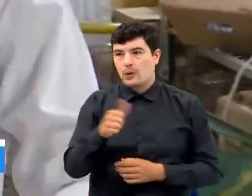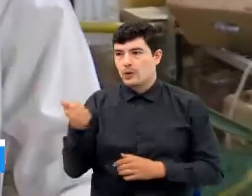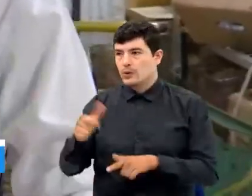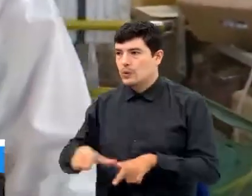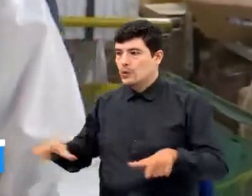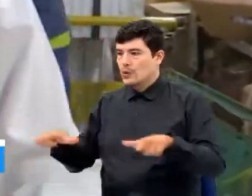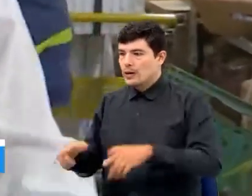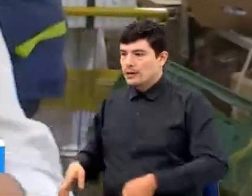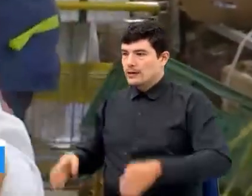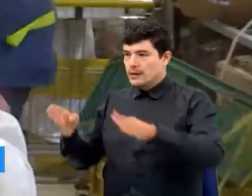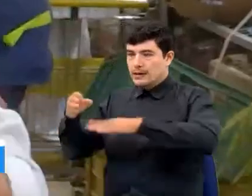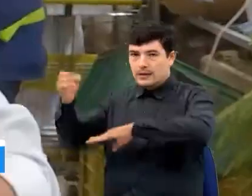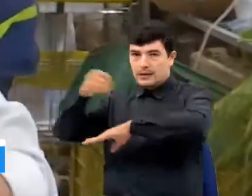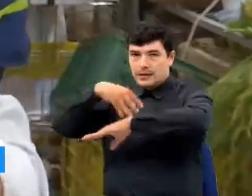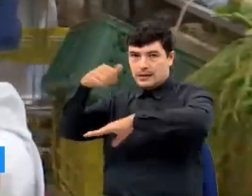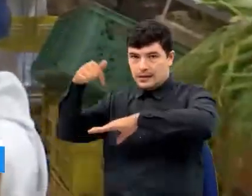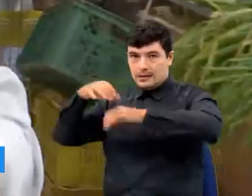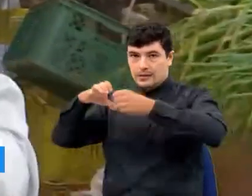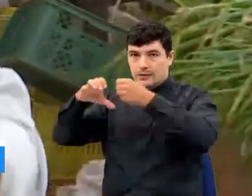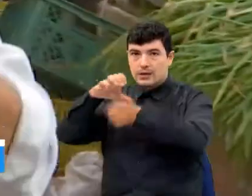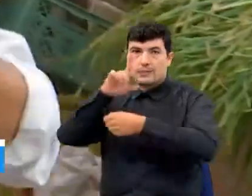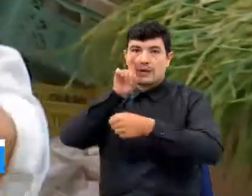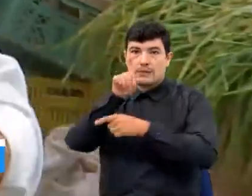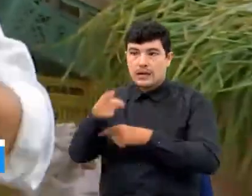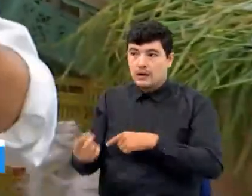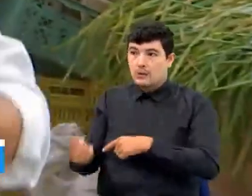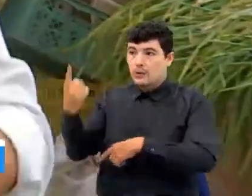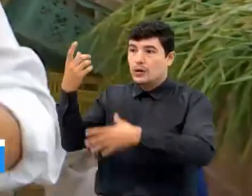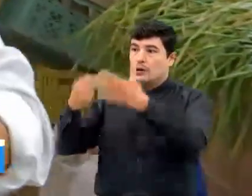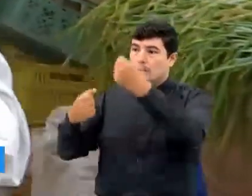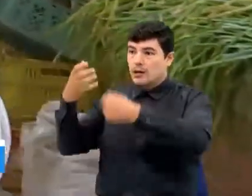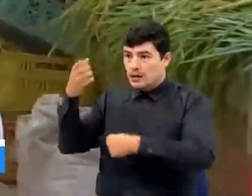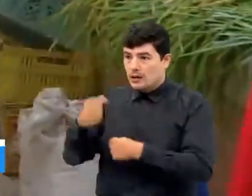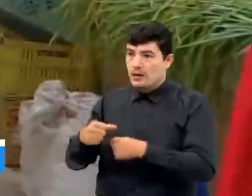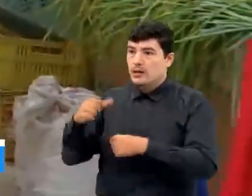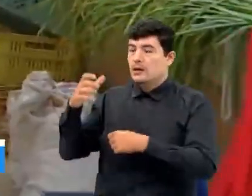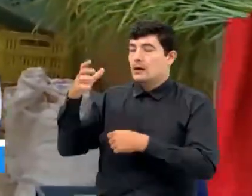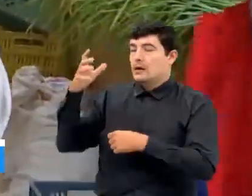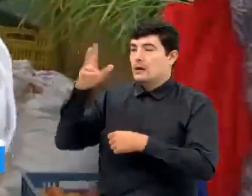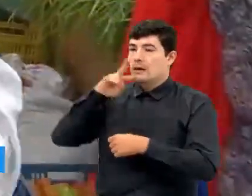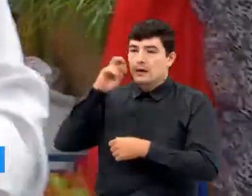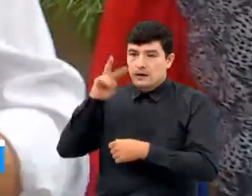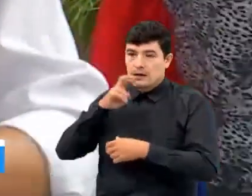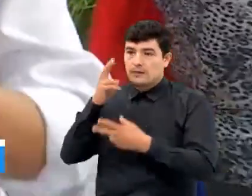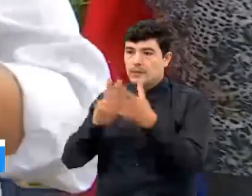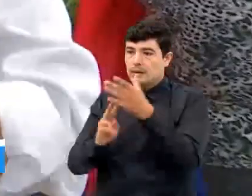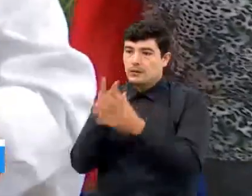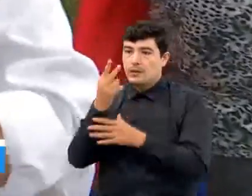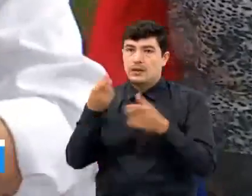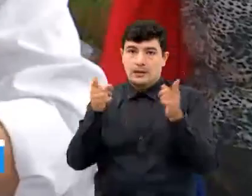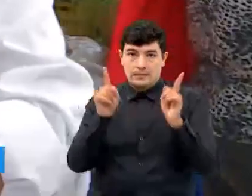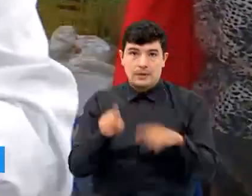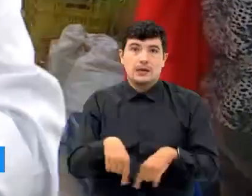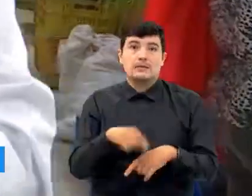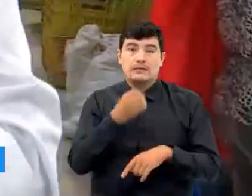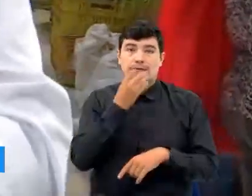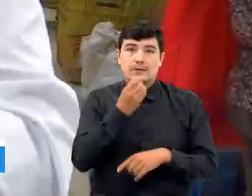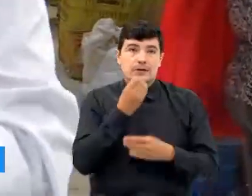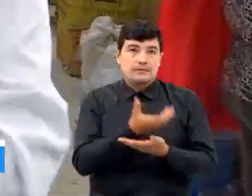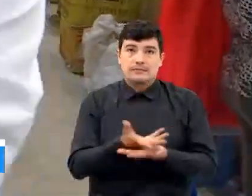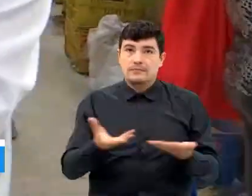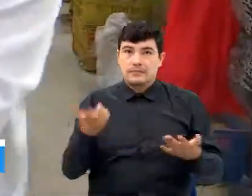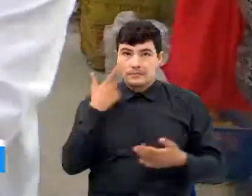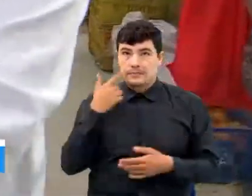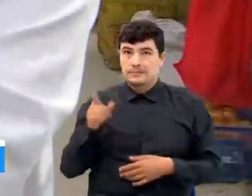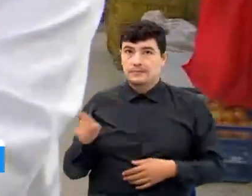de Bucaramanga, porque no solamente los productos lácteos, ni las verduras, ni las carnes son las que han incrementado su valor, también las legumbres. A esta hora me encuentro con una de las vecinas,